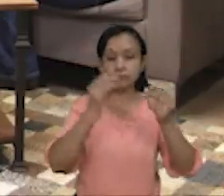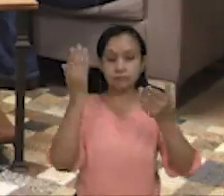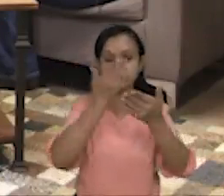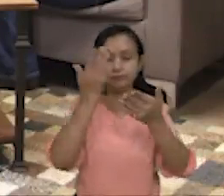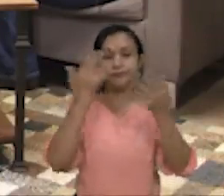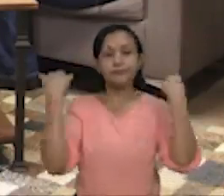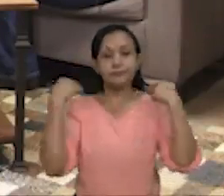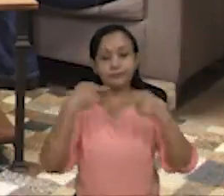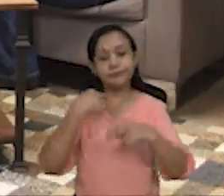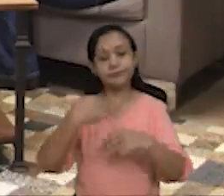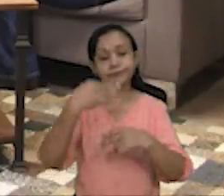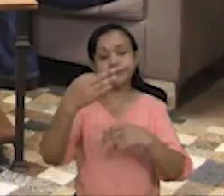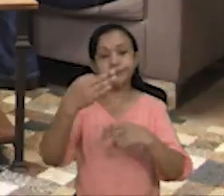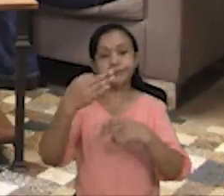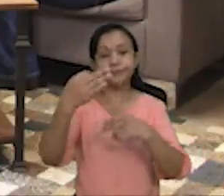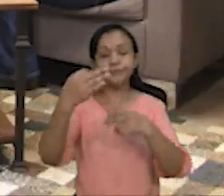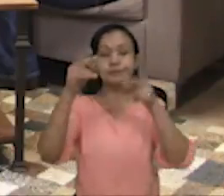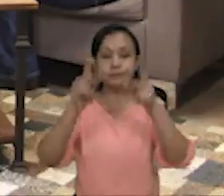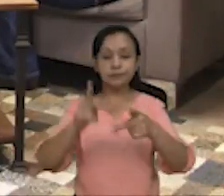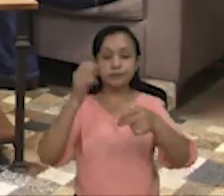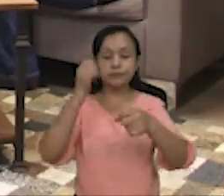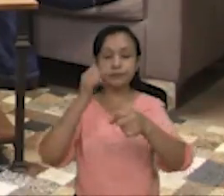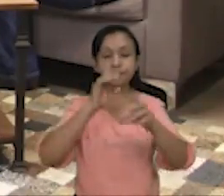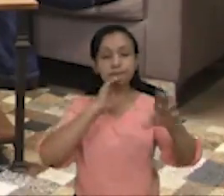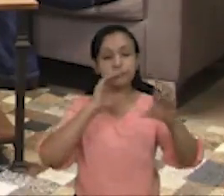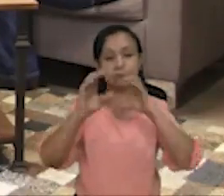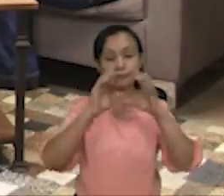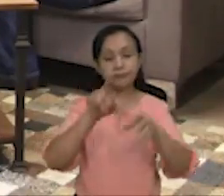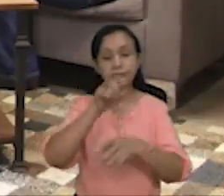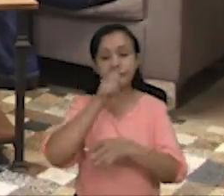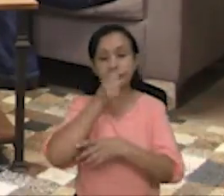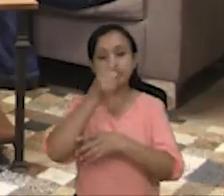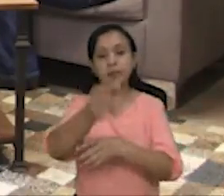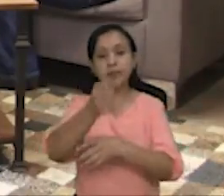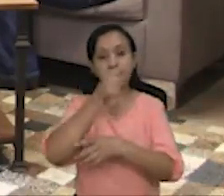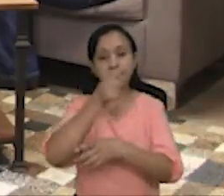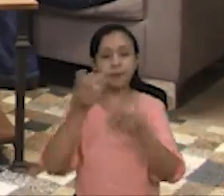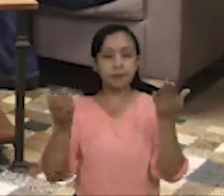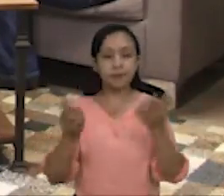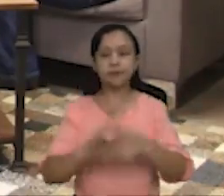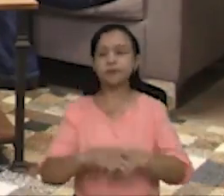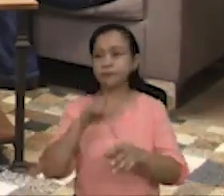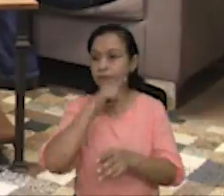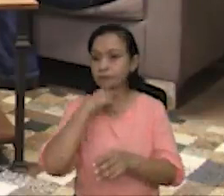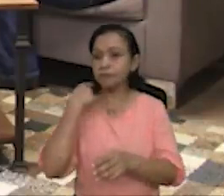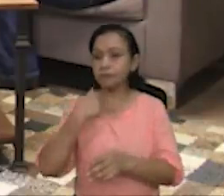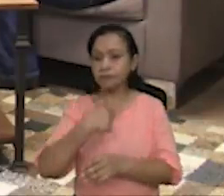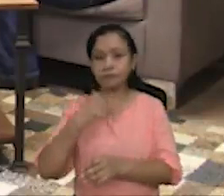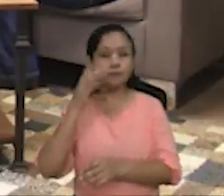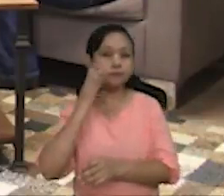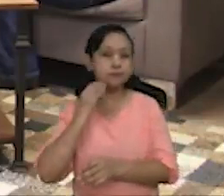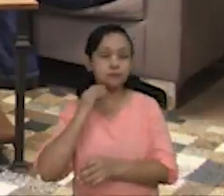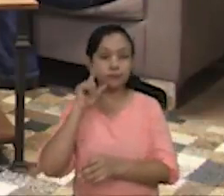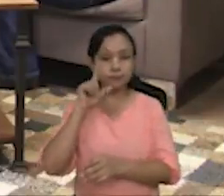y de futuros profesionales del periodismo y la comunicación. Fíjate que, en efecto, pues yo tuve una experiencia de casi